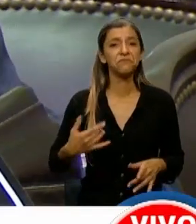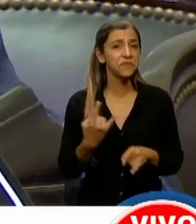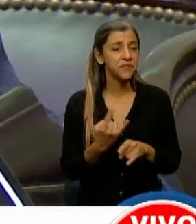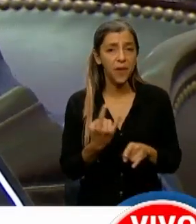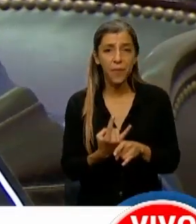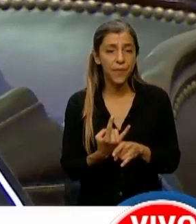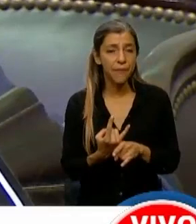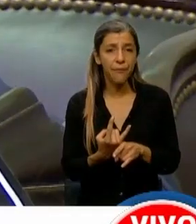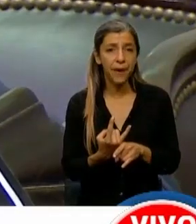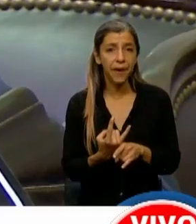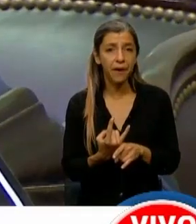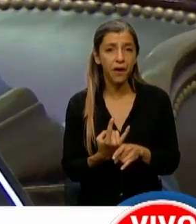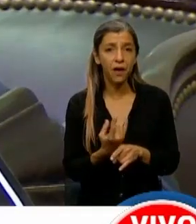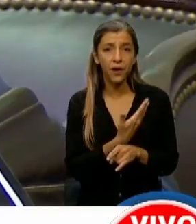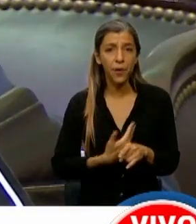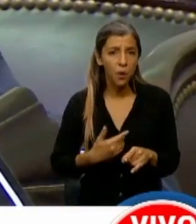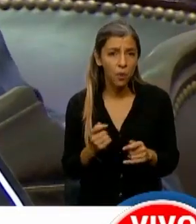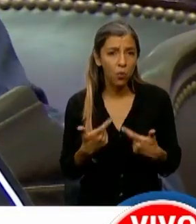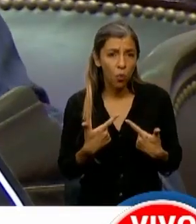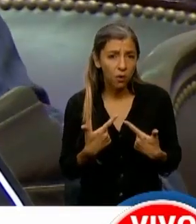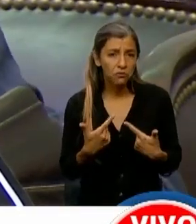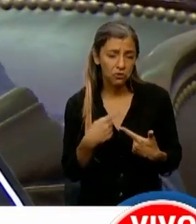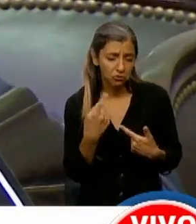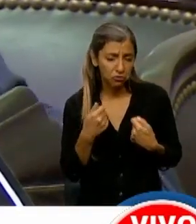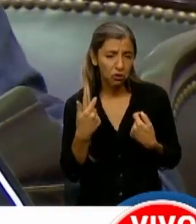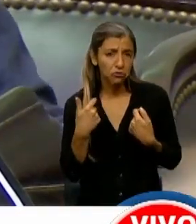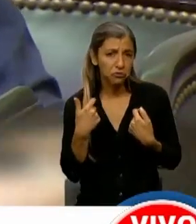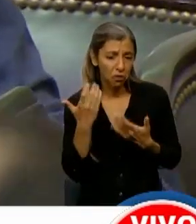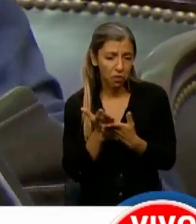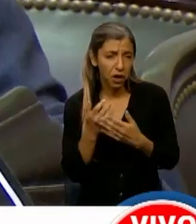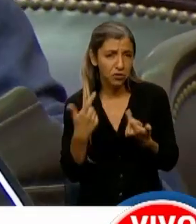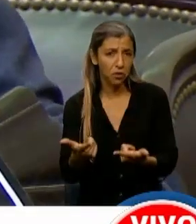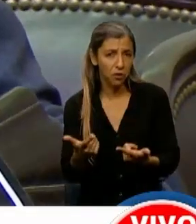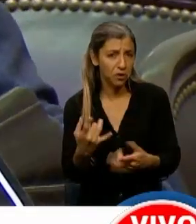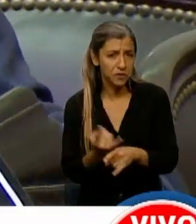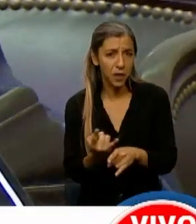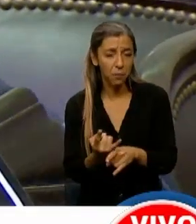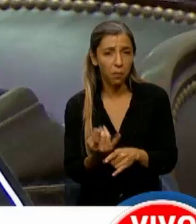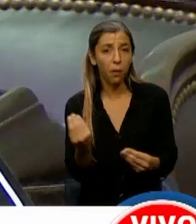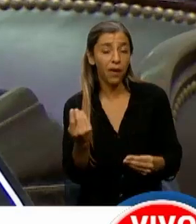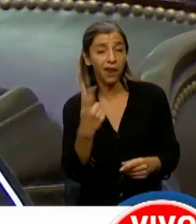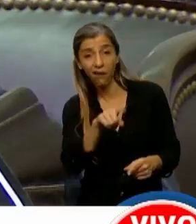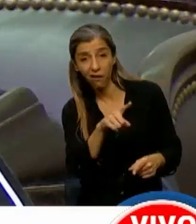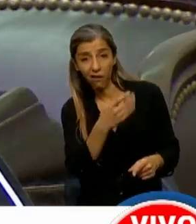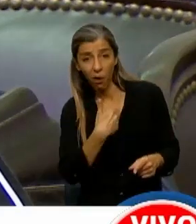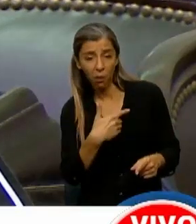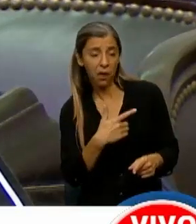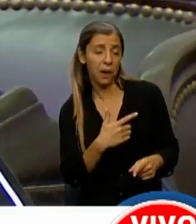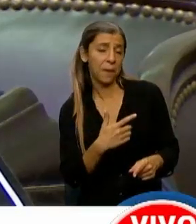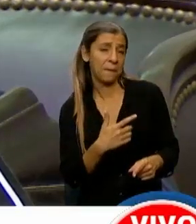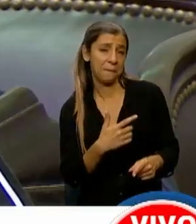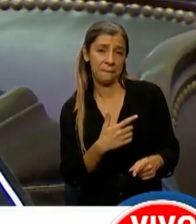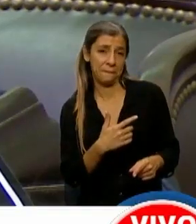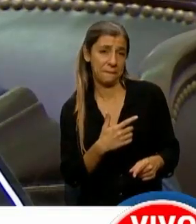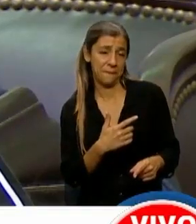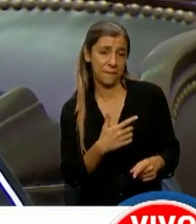siempre en nuestro gobierno le dimos derecho a los trabajadores. Ahora, puedo decir que en el gobierno de ellos quitaron. Puedo decir